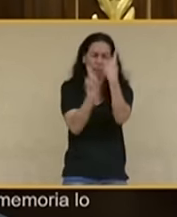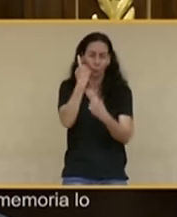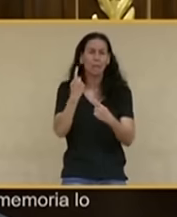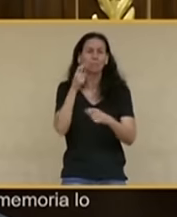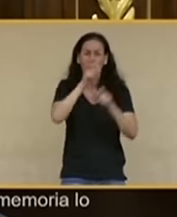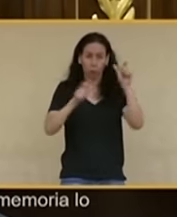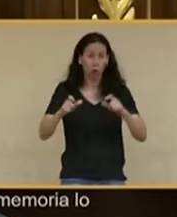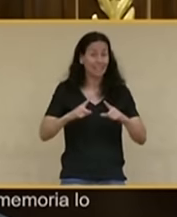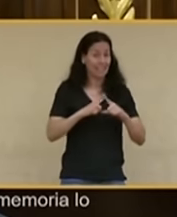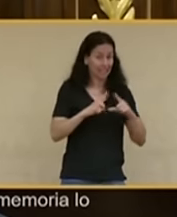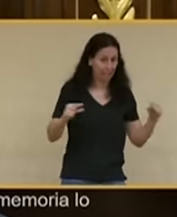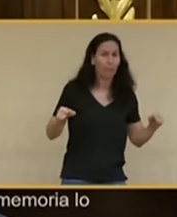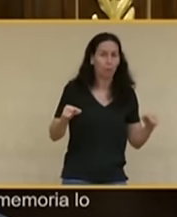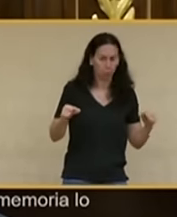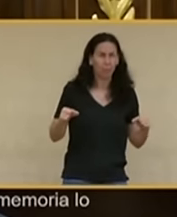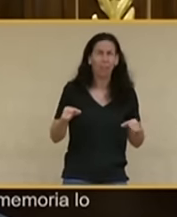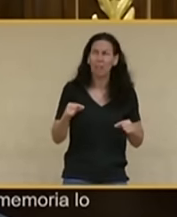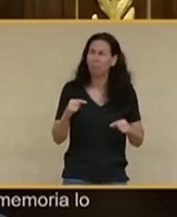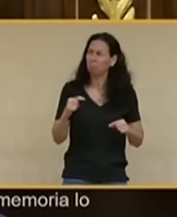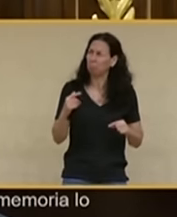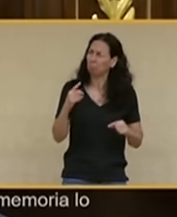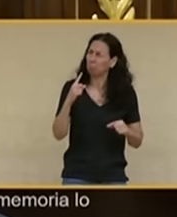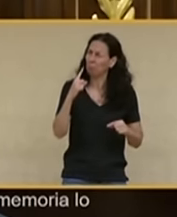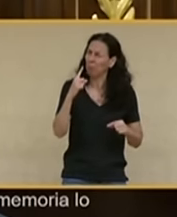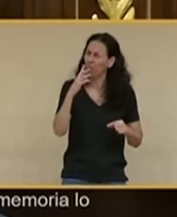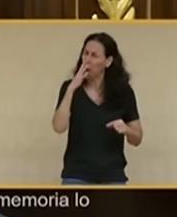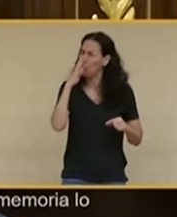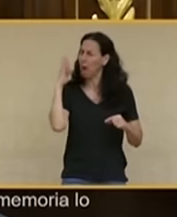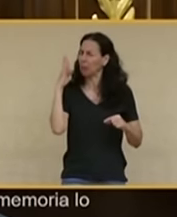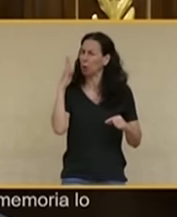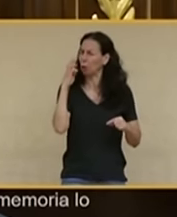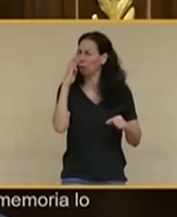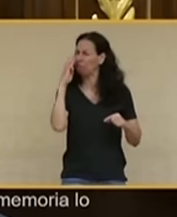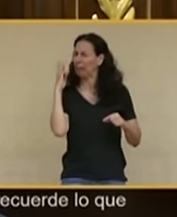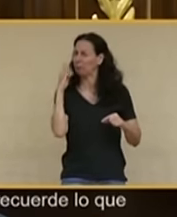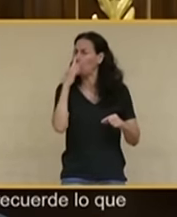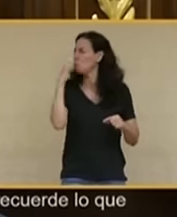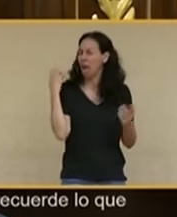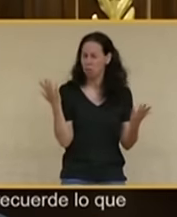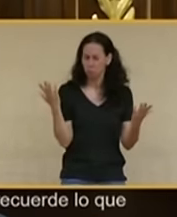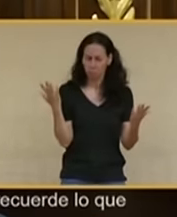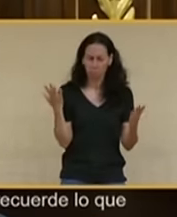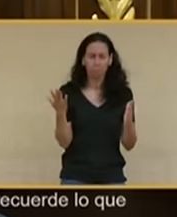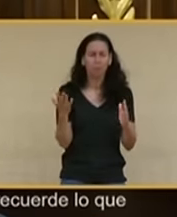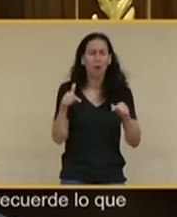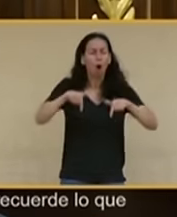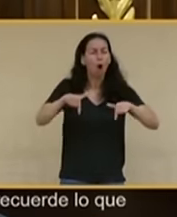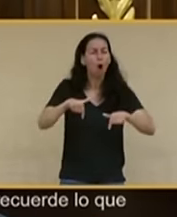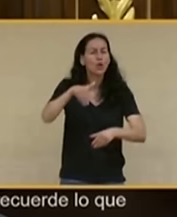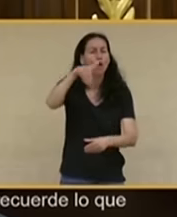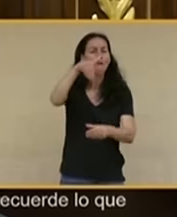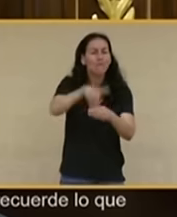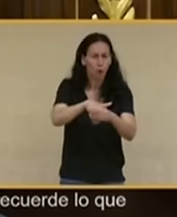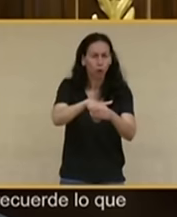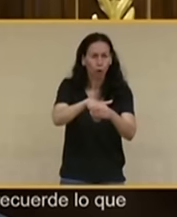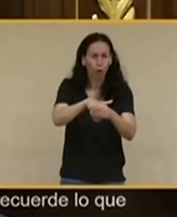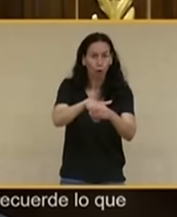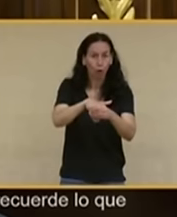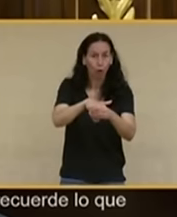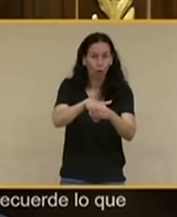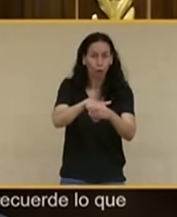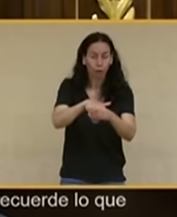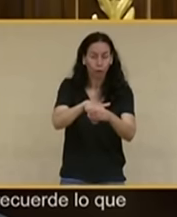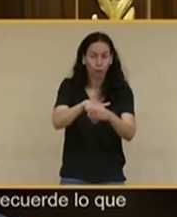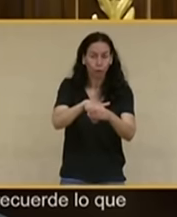Esquerra Republicana hace 4, 3, 2 o un año de la amnistía. Aquí, lo que estamos votando hoy aquí. Así que, siguiente